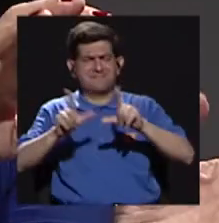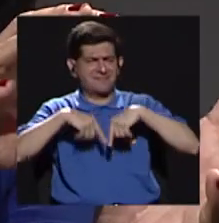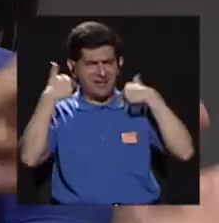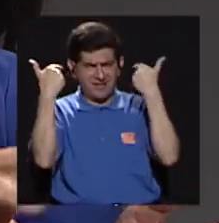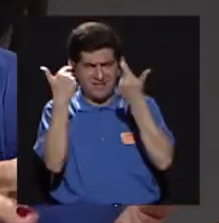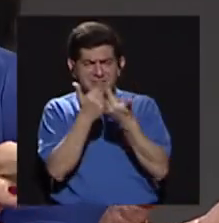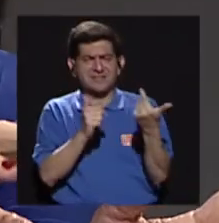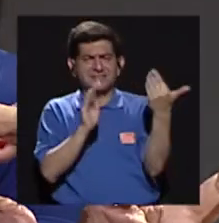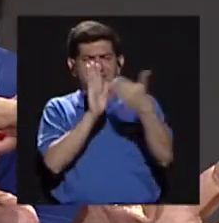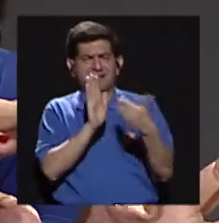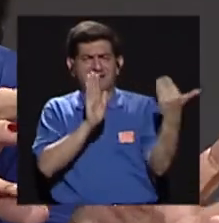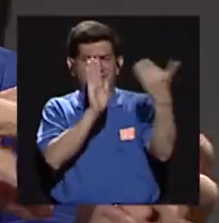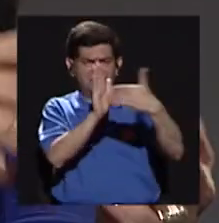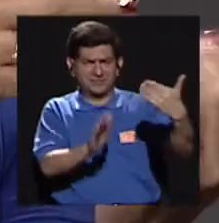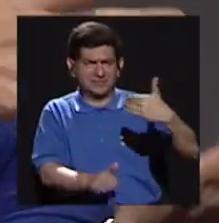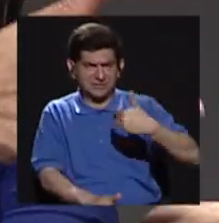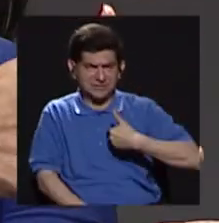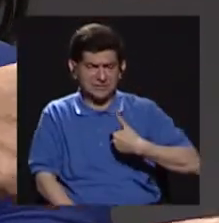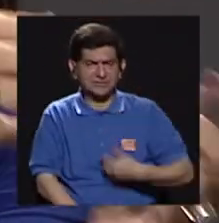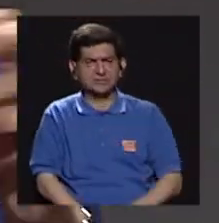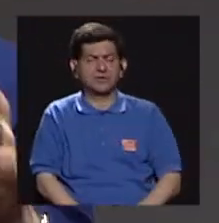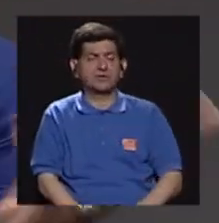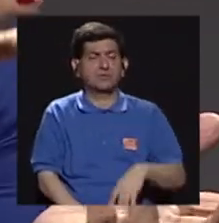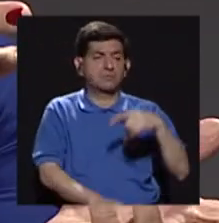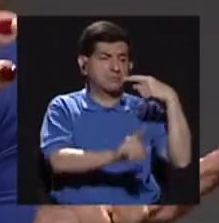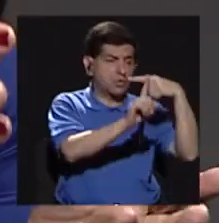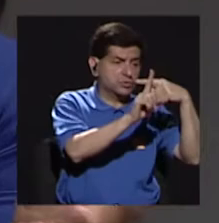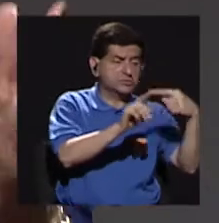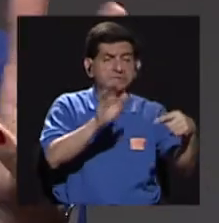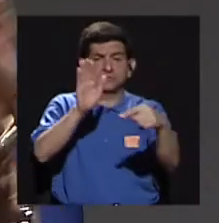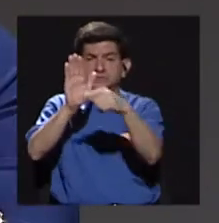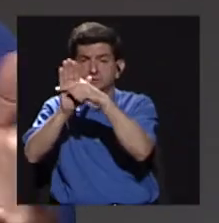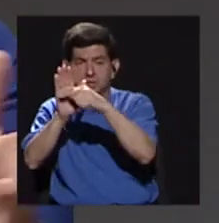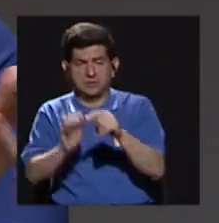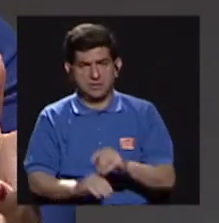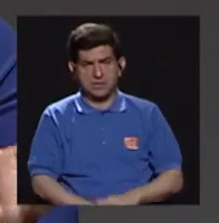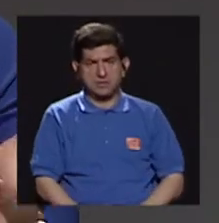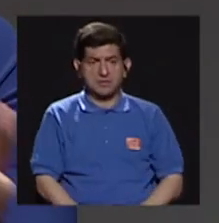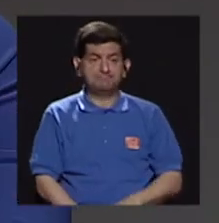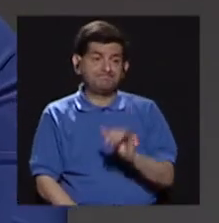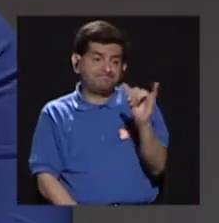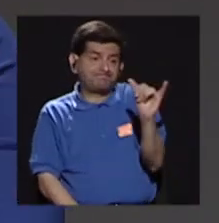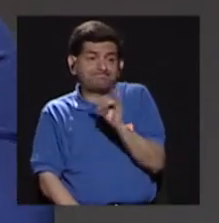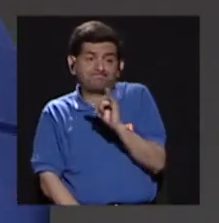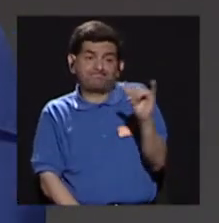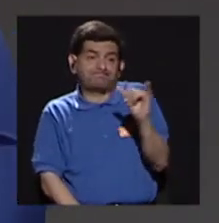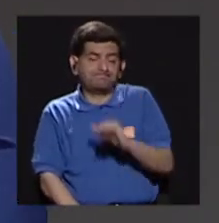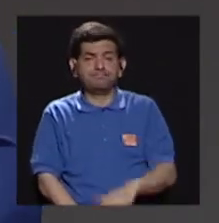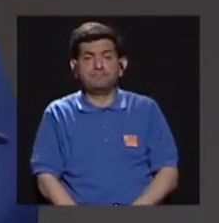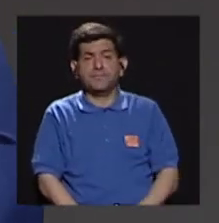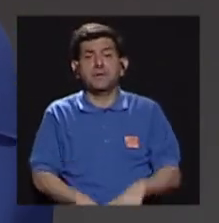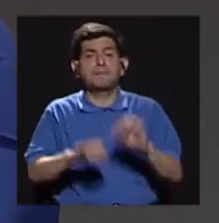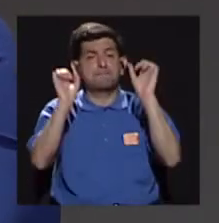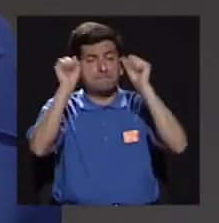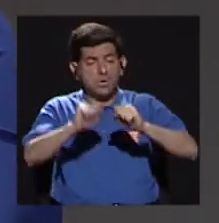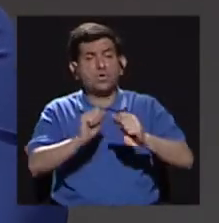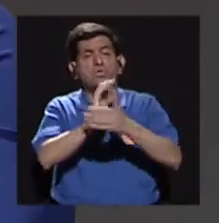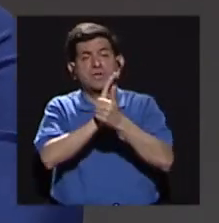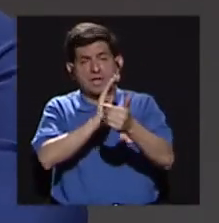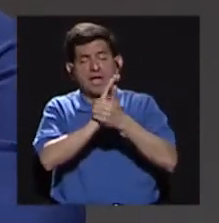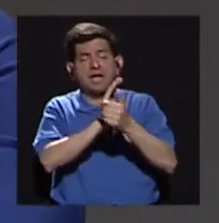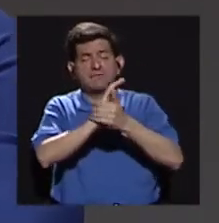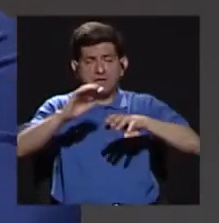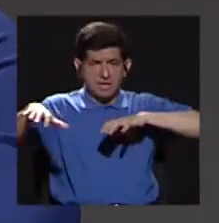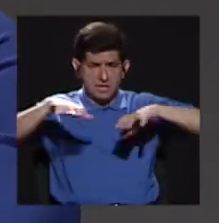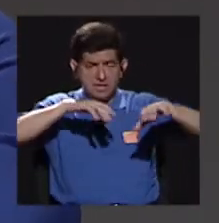afectados de manera positiva o negativa porque porque también pueden tener capacidad de